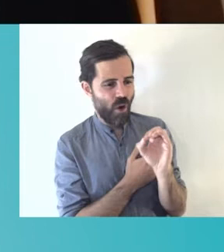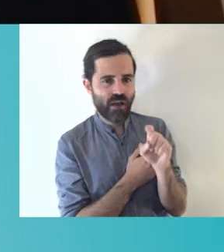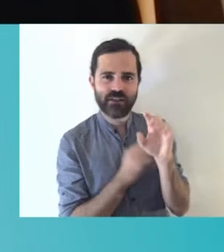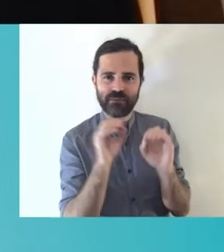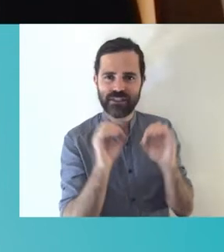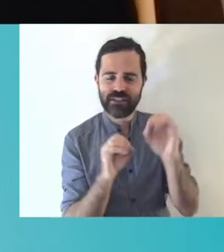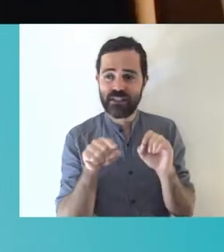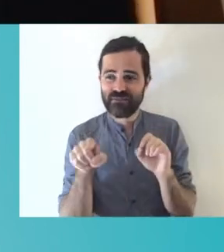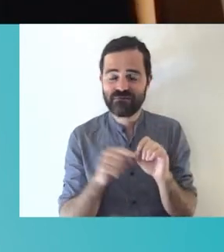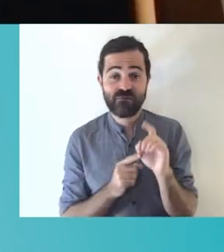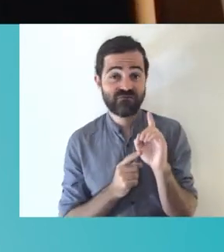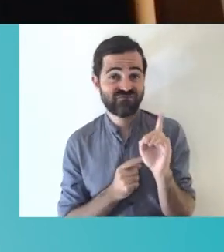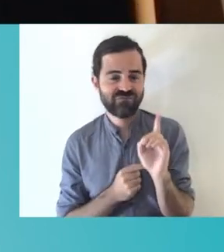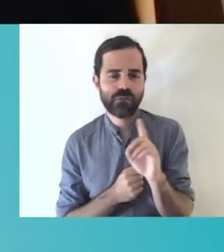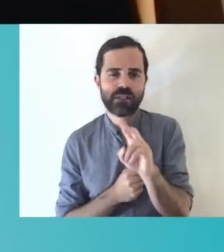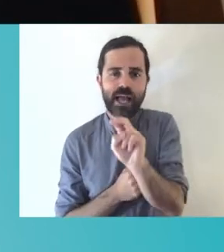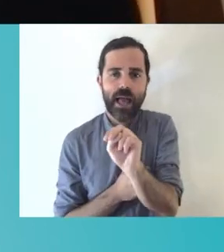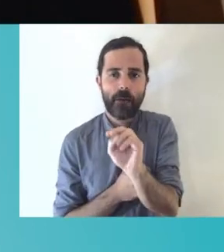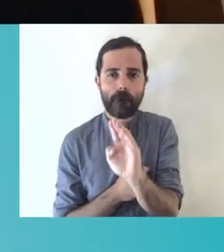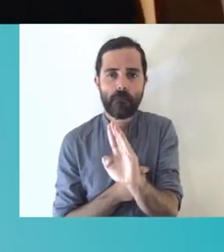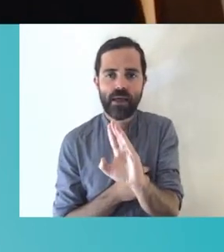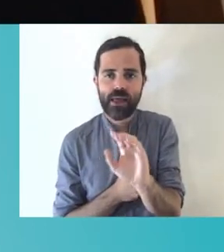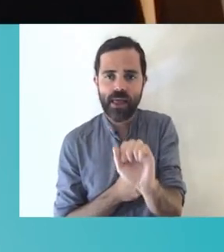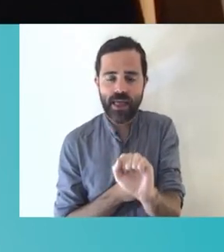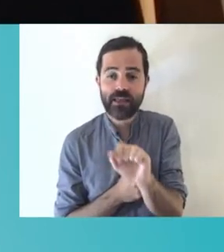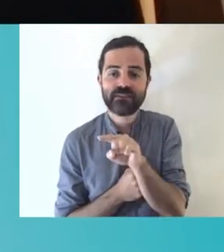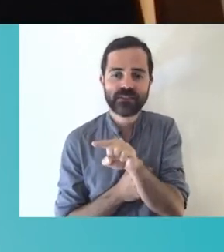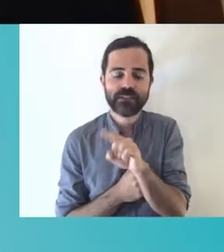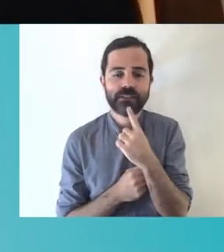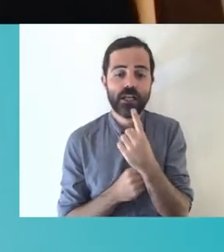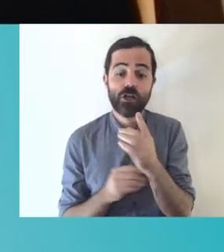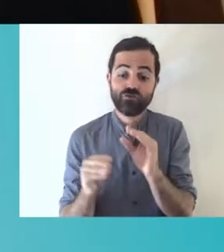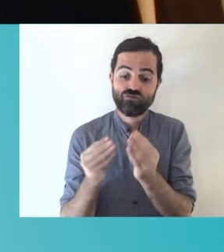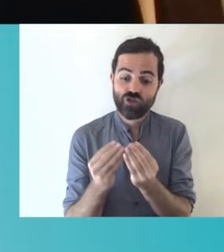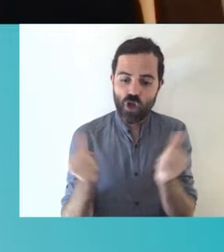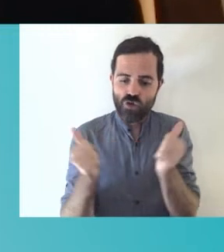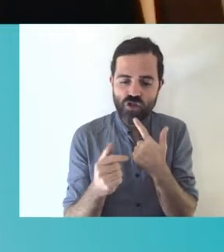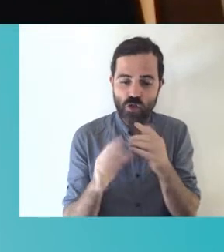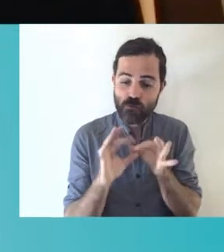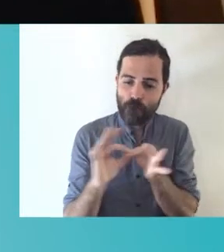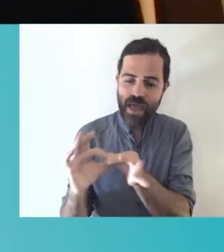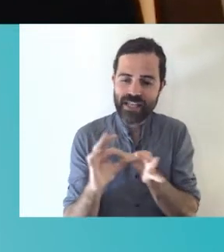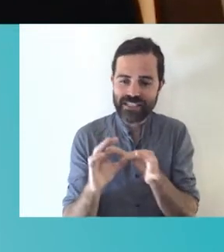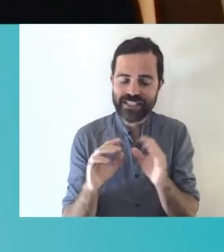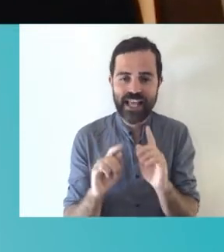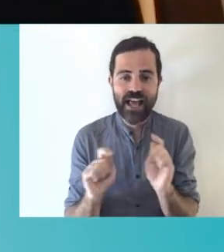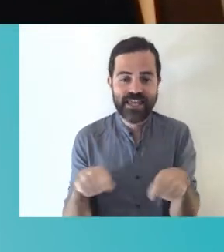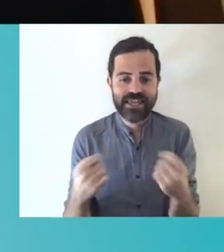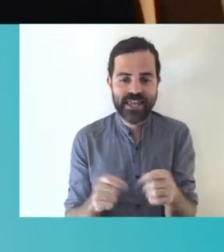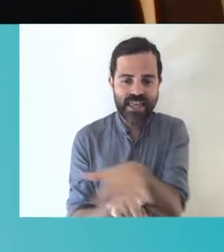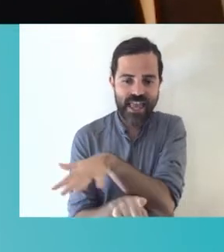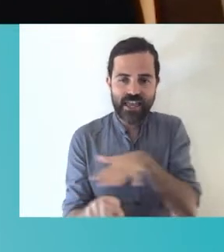es la más escalable y la que captura carbono de manera más económica. Las NBS son típicamente proyectos de agricultura